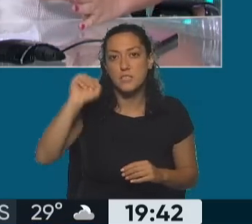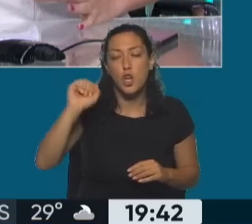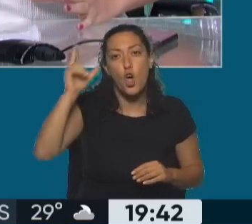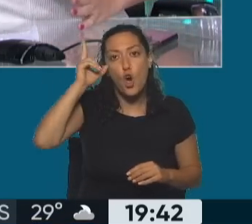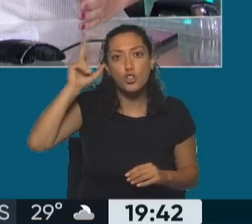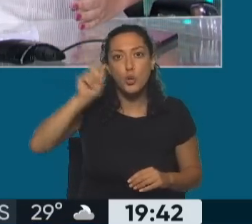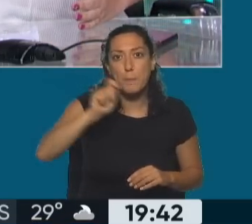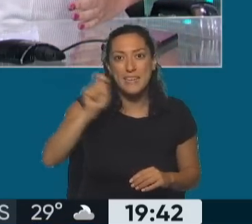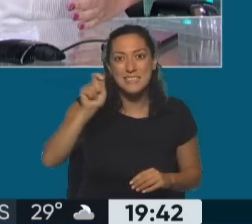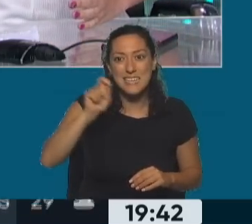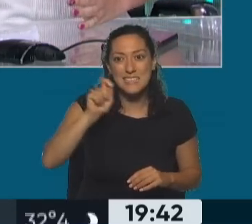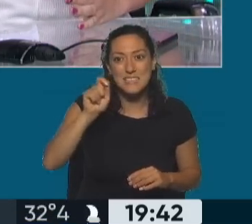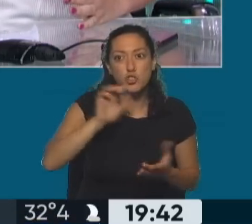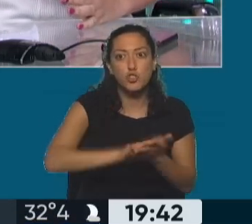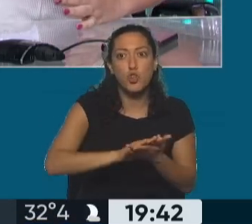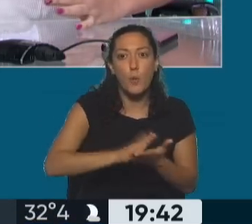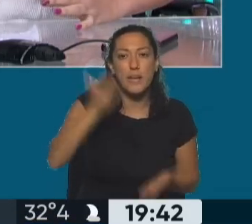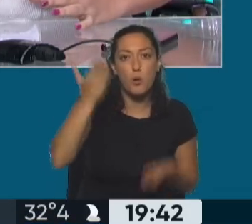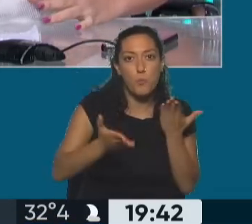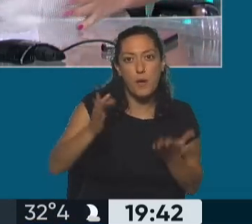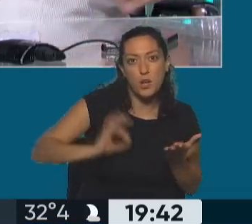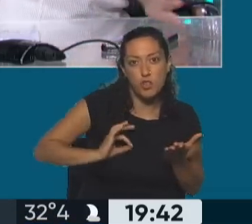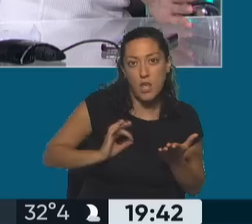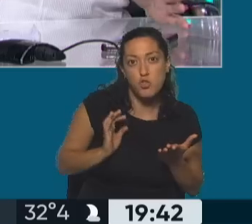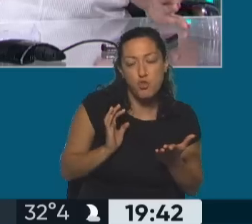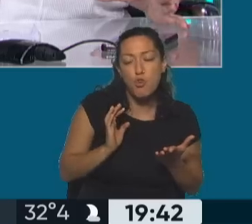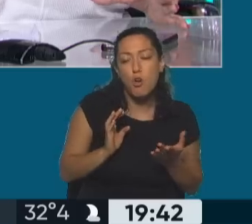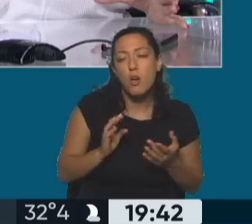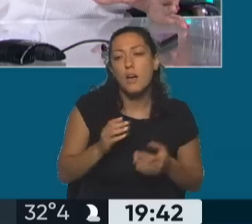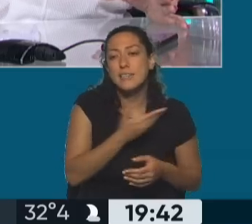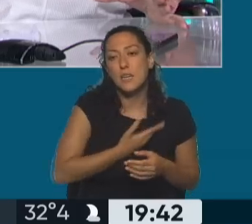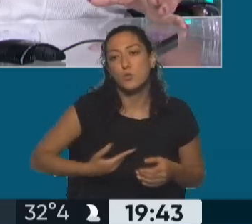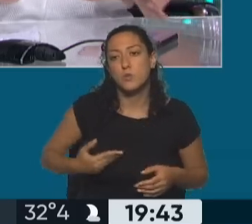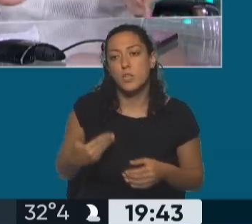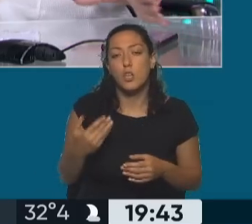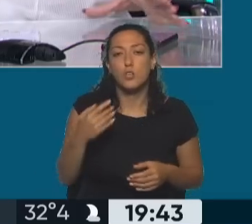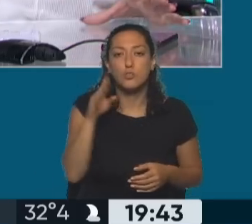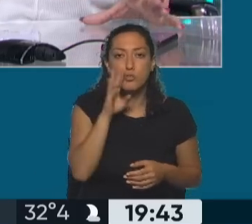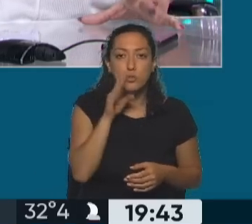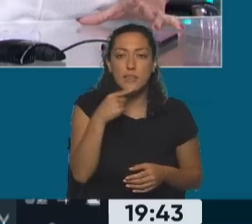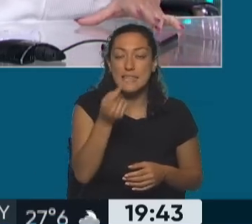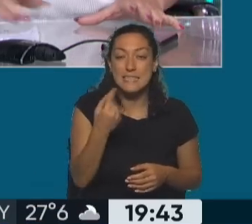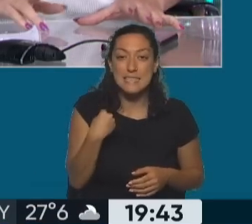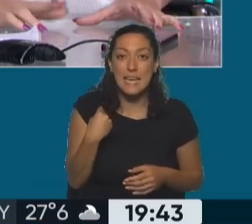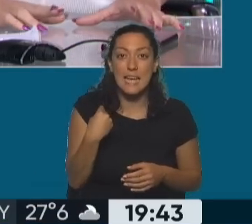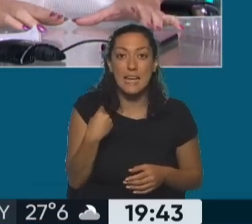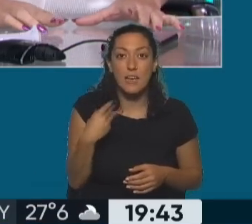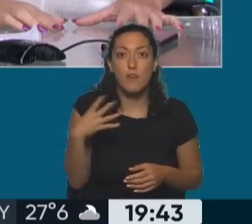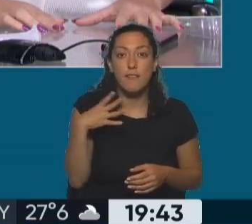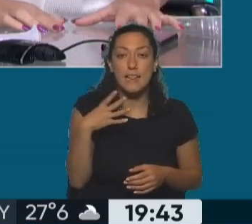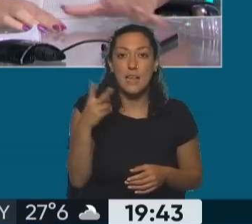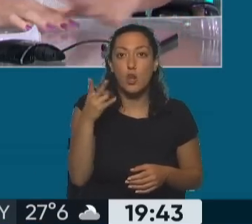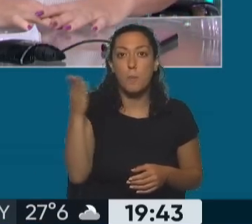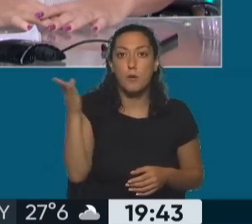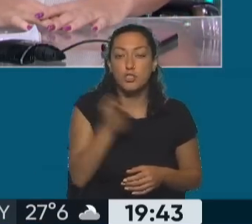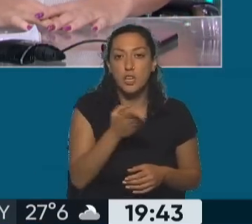que ya está a la baja con respecto a lo interanual, lo que sostienen desde el gobierno de Estados Unidos es que, bueno, todavía falta mucho para llegar a ese 2%